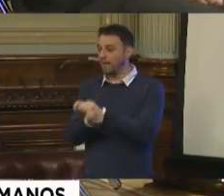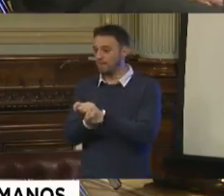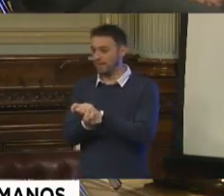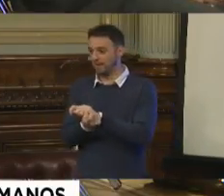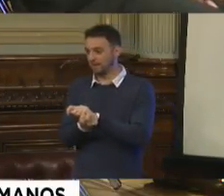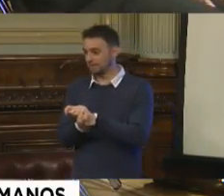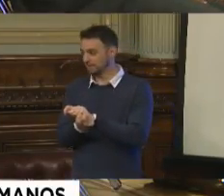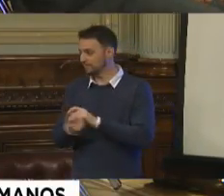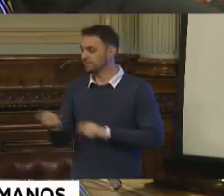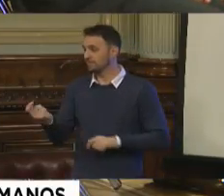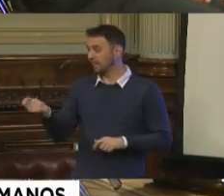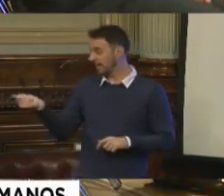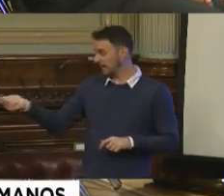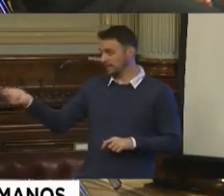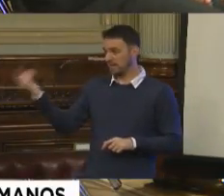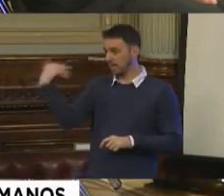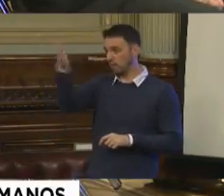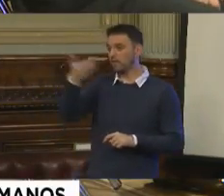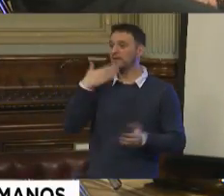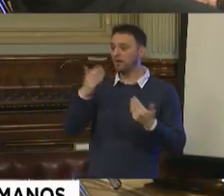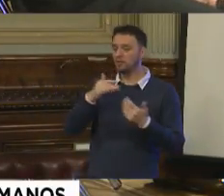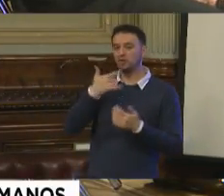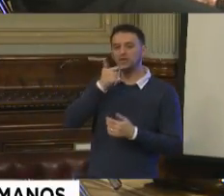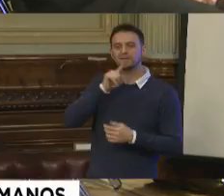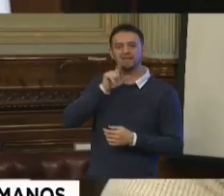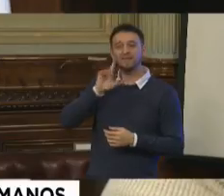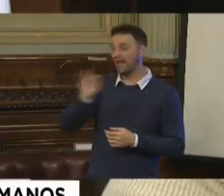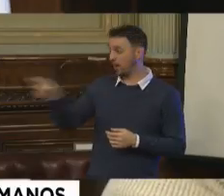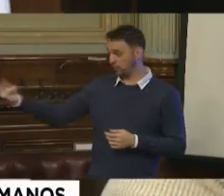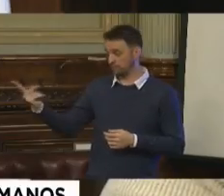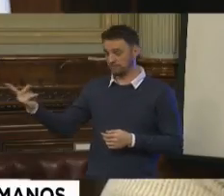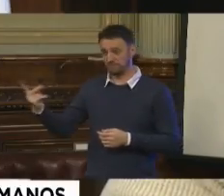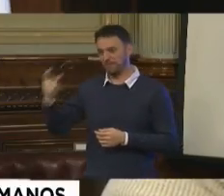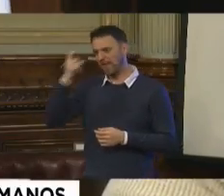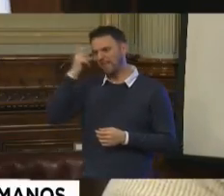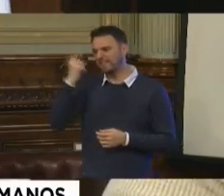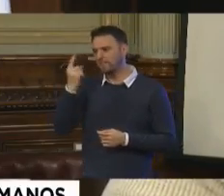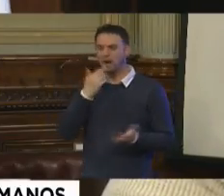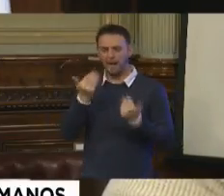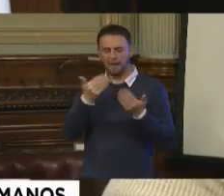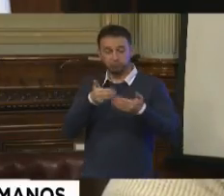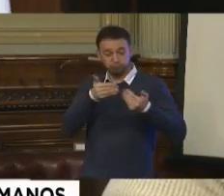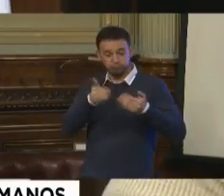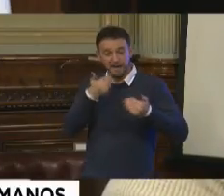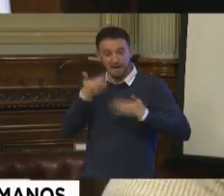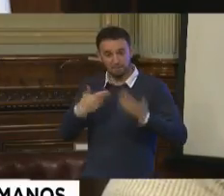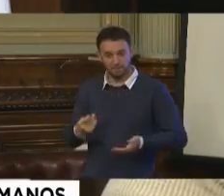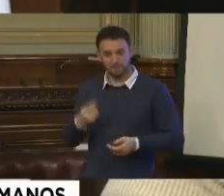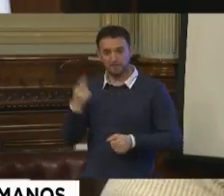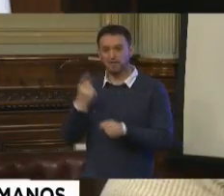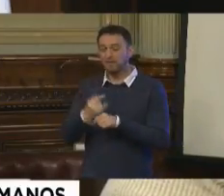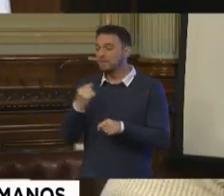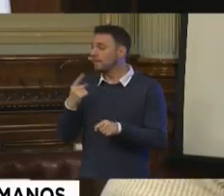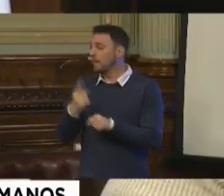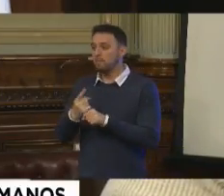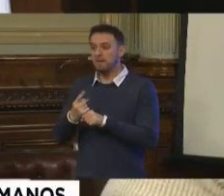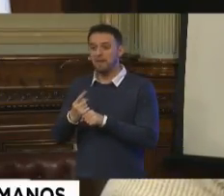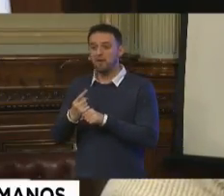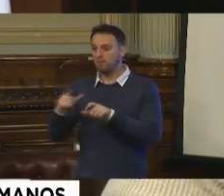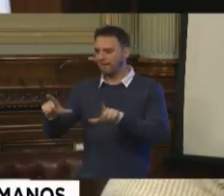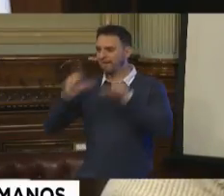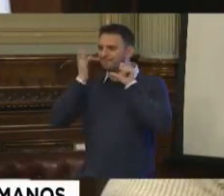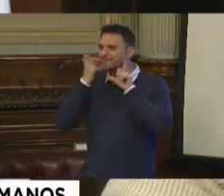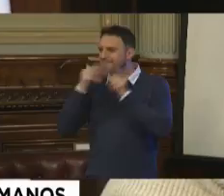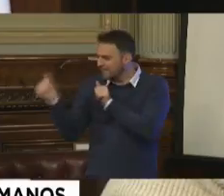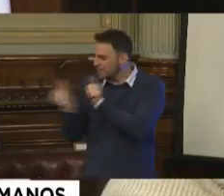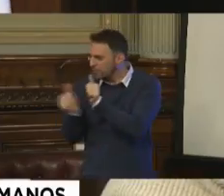mapa mental y decir recién hablaba con con santiago en 10 minutos primero la admiración que me genera